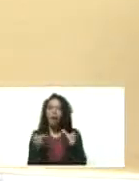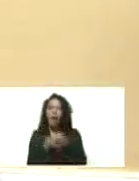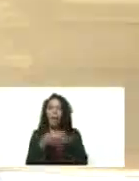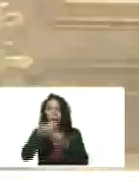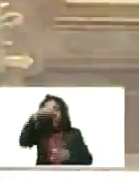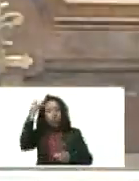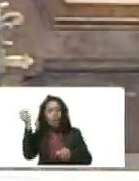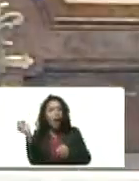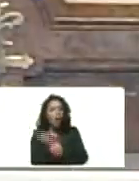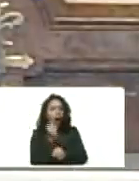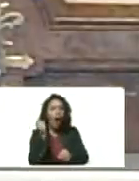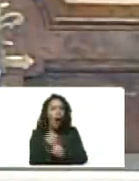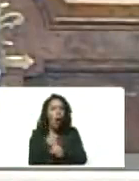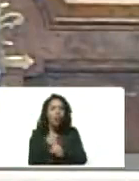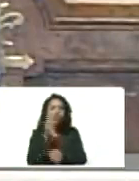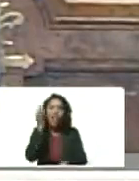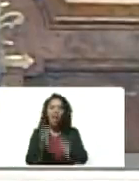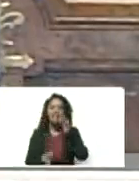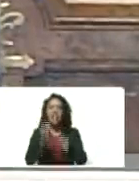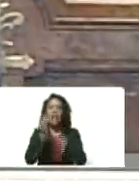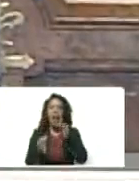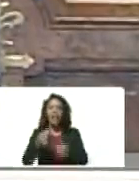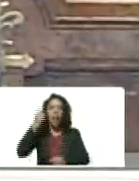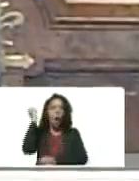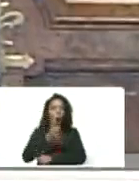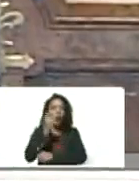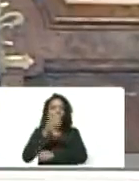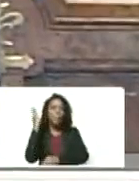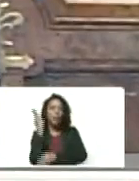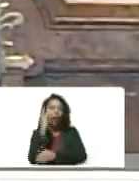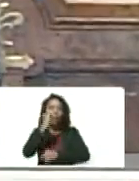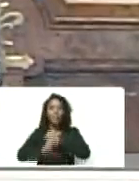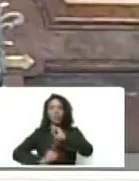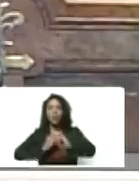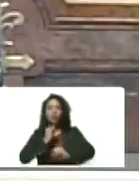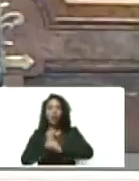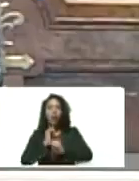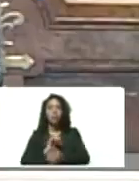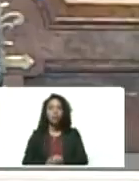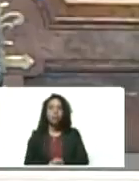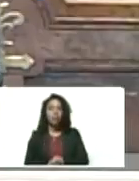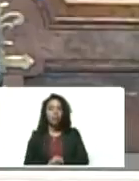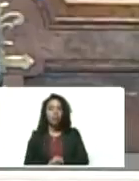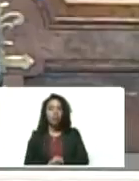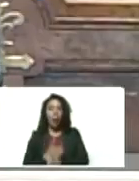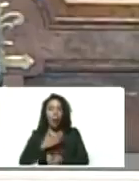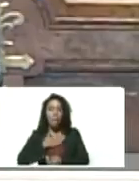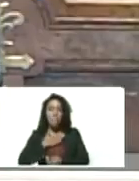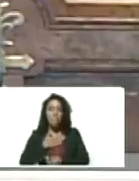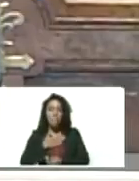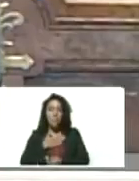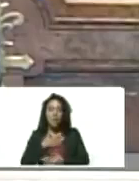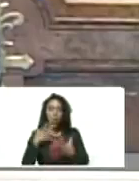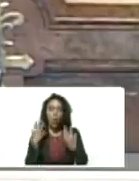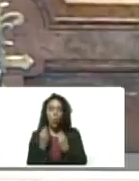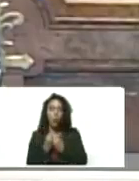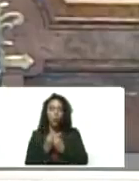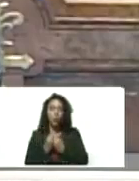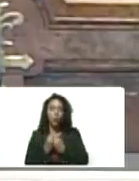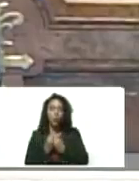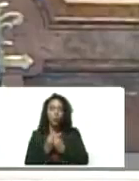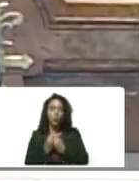trabajo de la fiscalía de la corte penal internacional a mí la aro sánchez